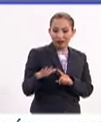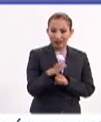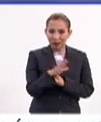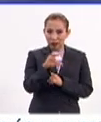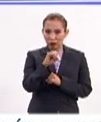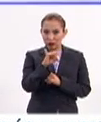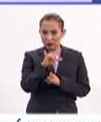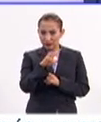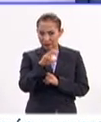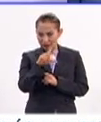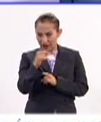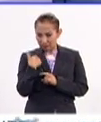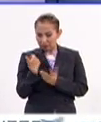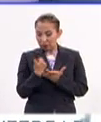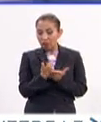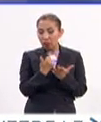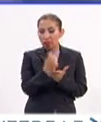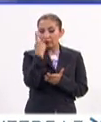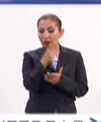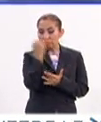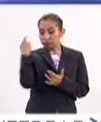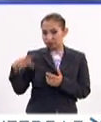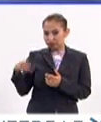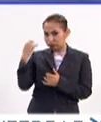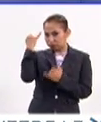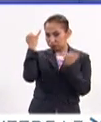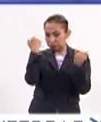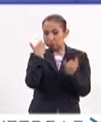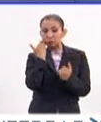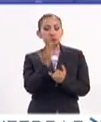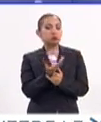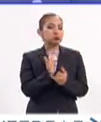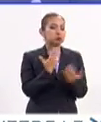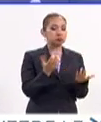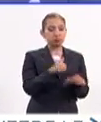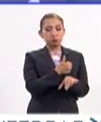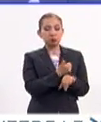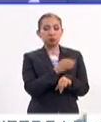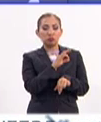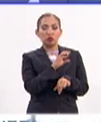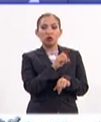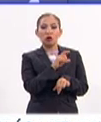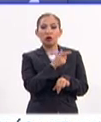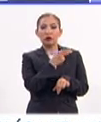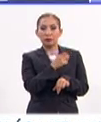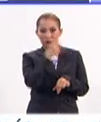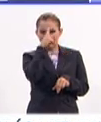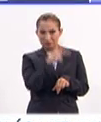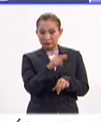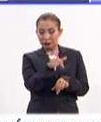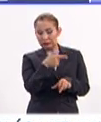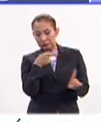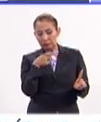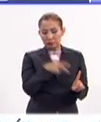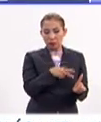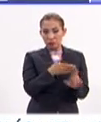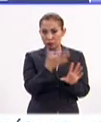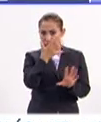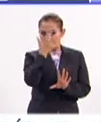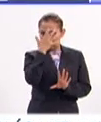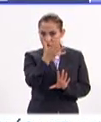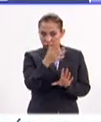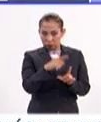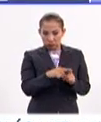Daniel Cosío Villegas en su idea de formar el Colegio de México como es actualmente, con un enfoque muy